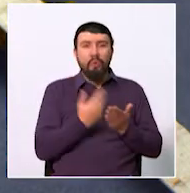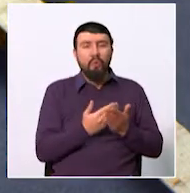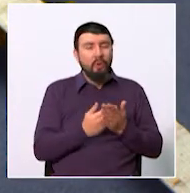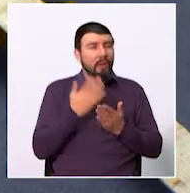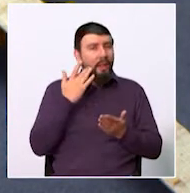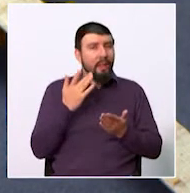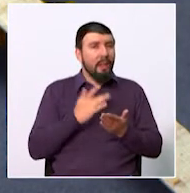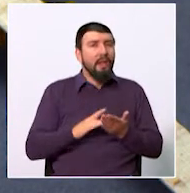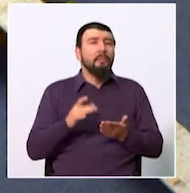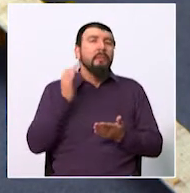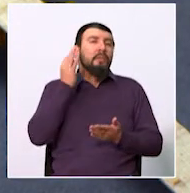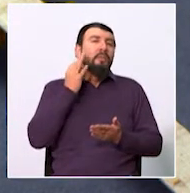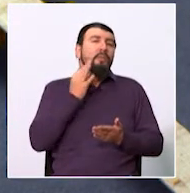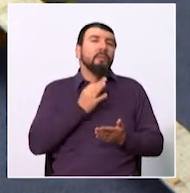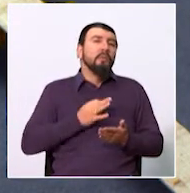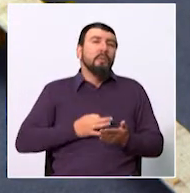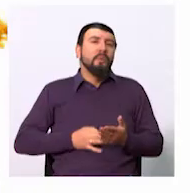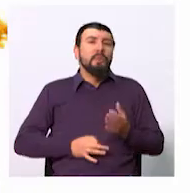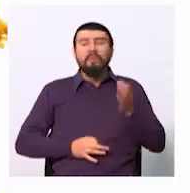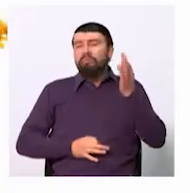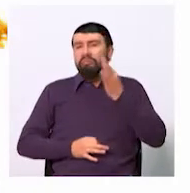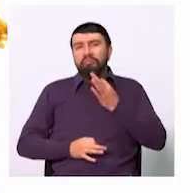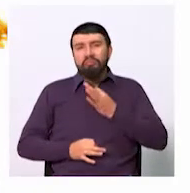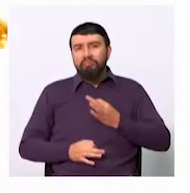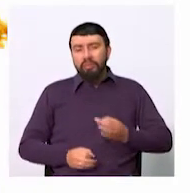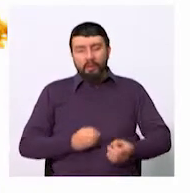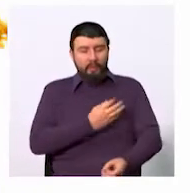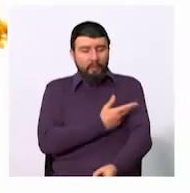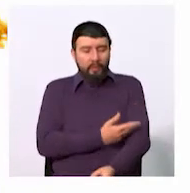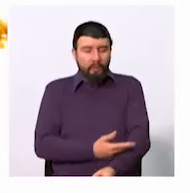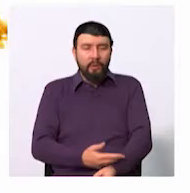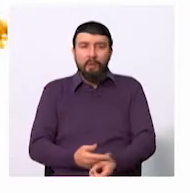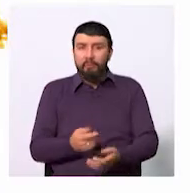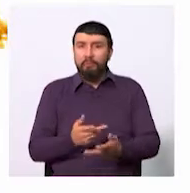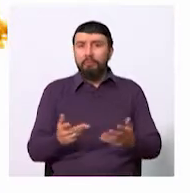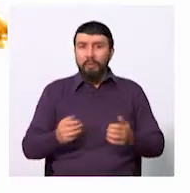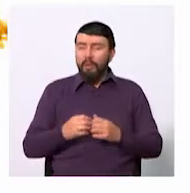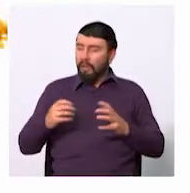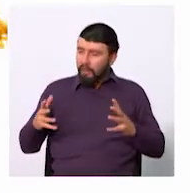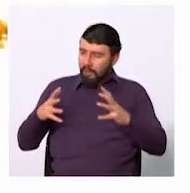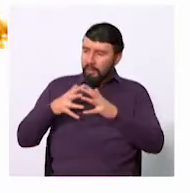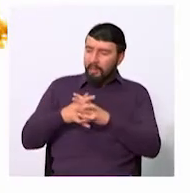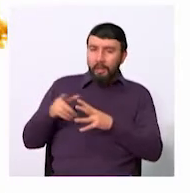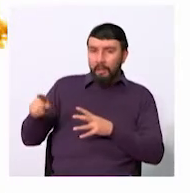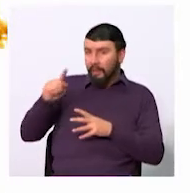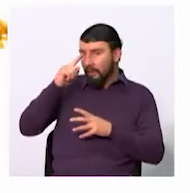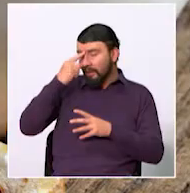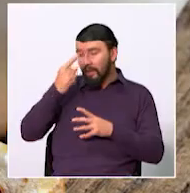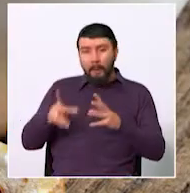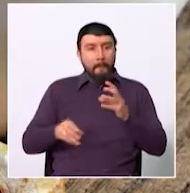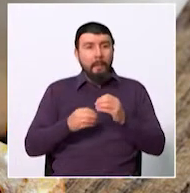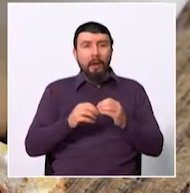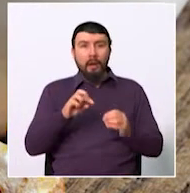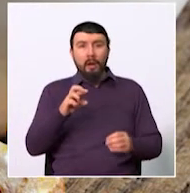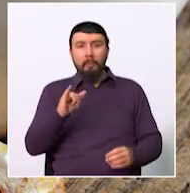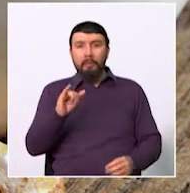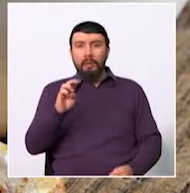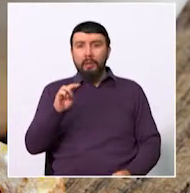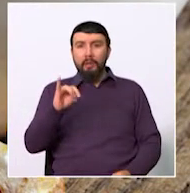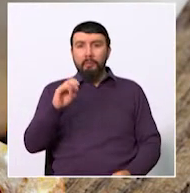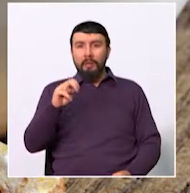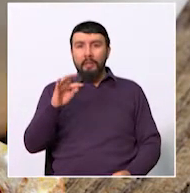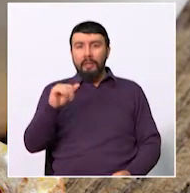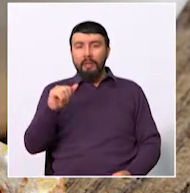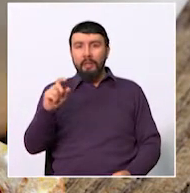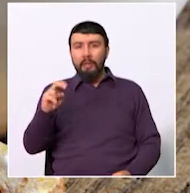de placas de ateroma y si lo combinan como hacen en india que es con pimienta negra lo potencializan